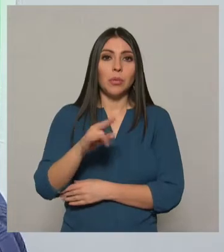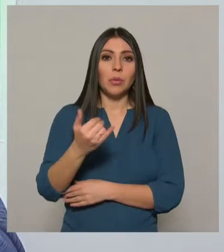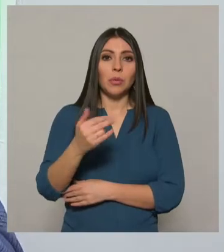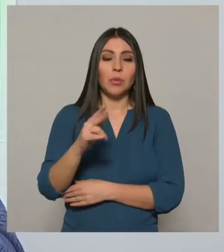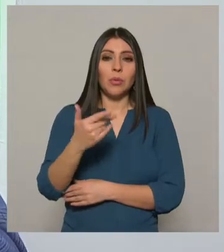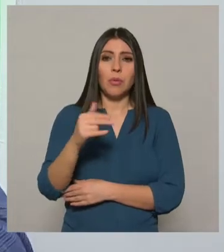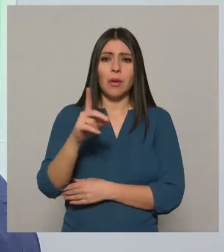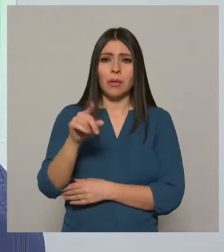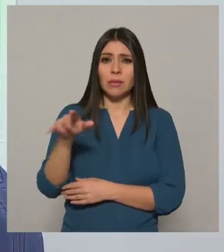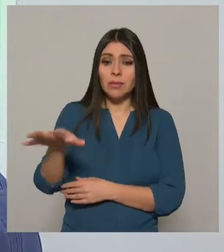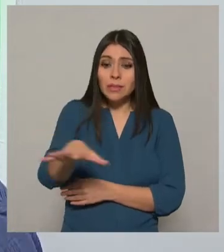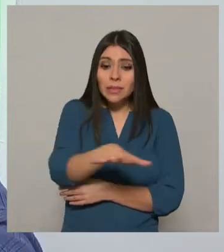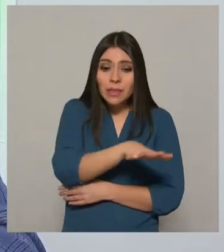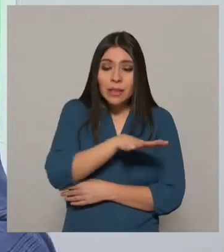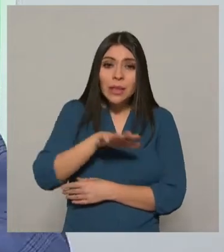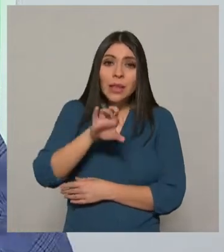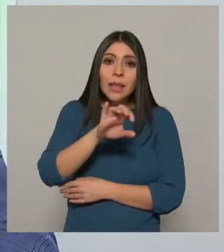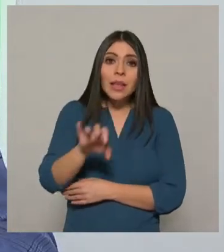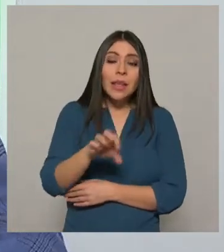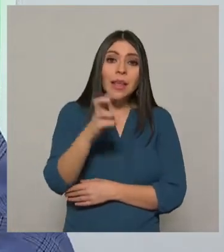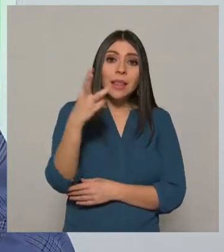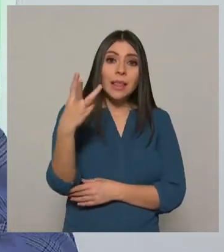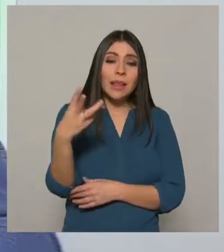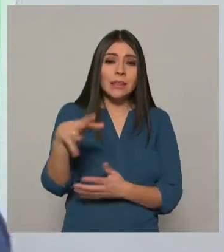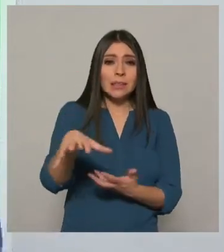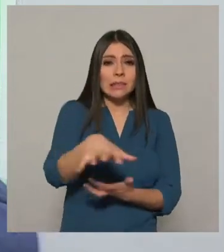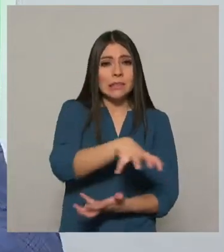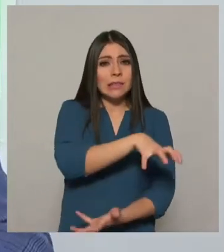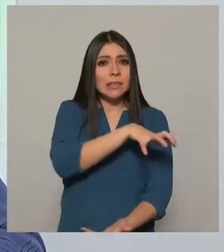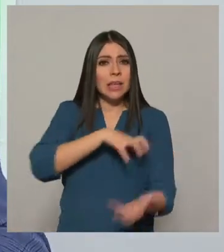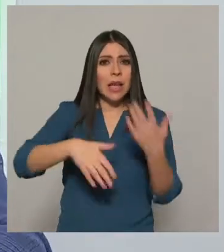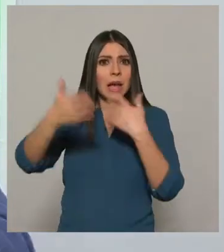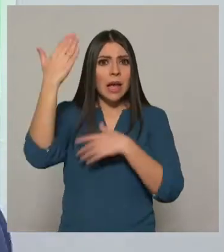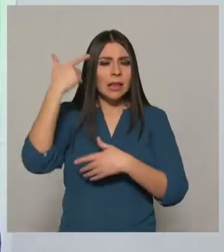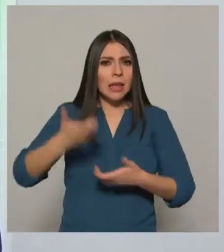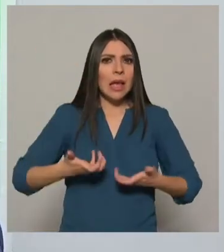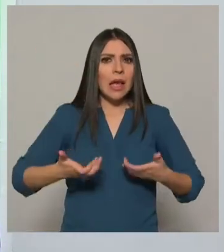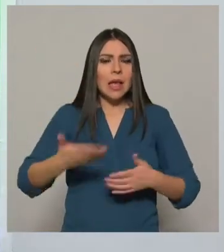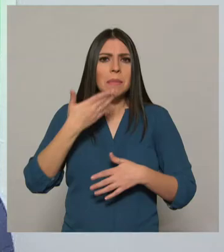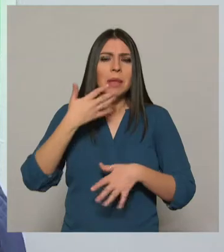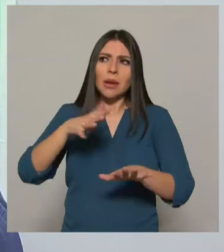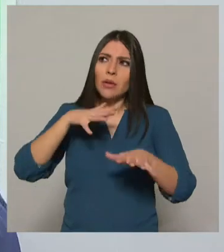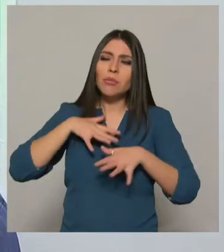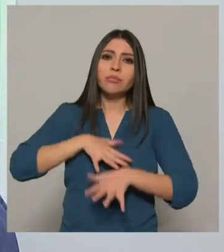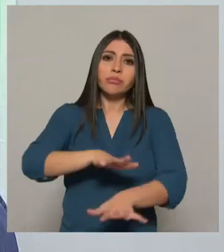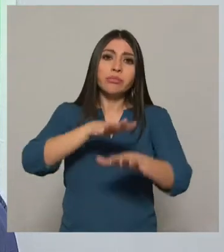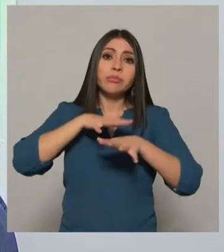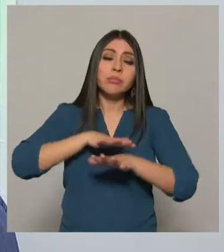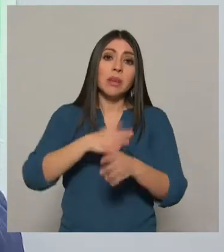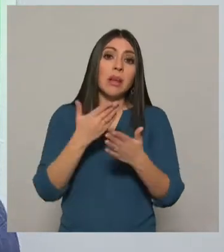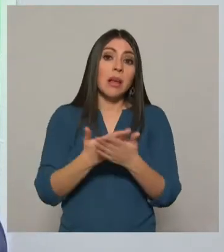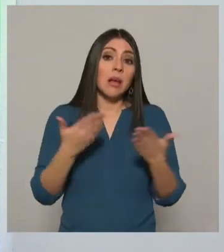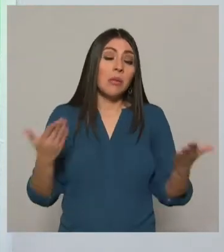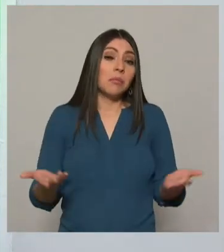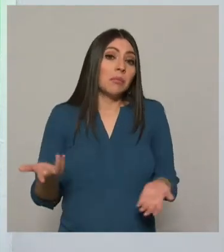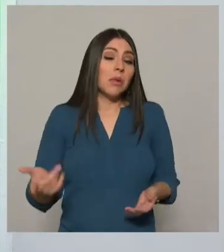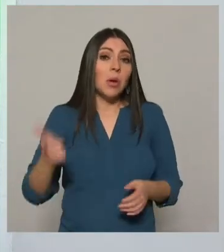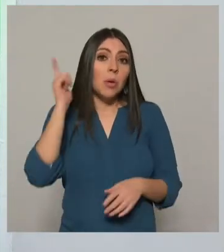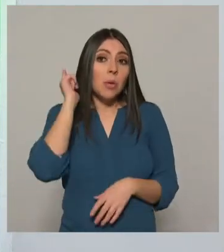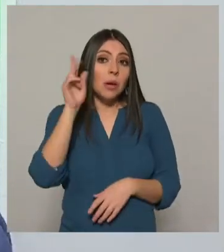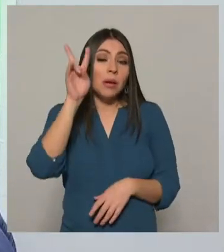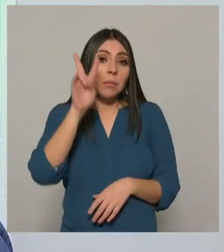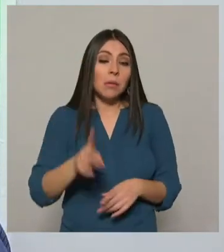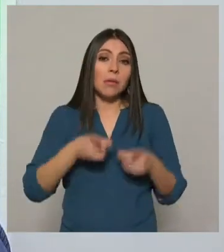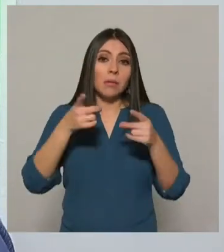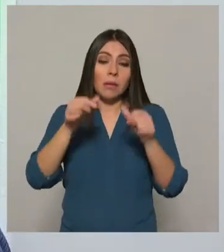caos vial en todo Eje 3 Oriente, donde era una avenida fluida y por intereses, esperemos que sea de atención a la